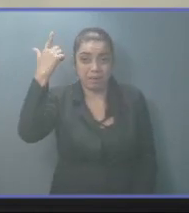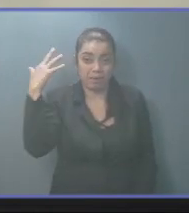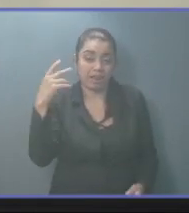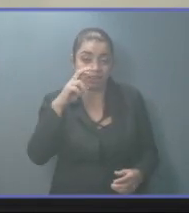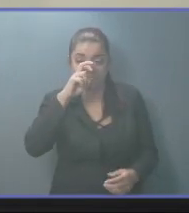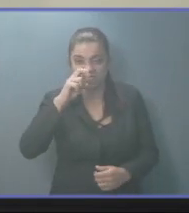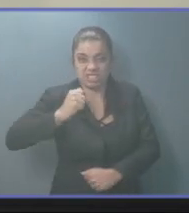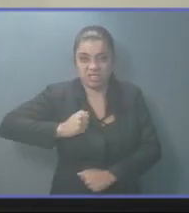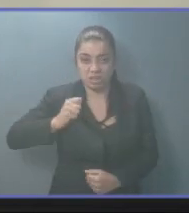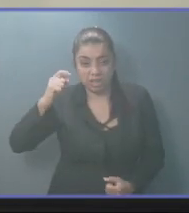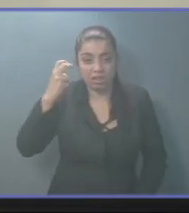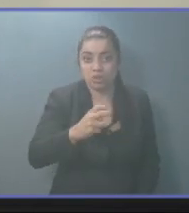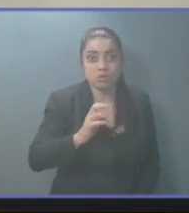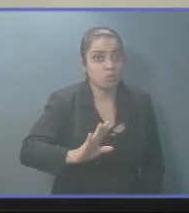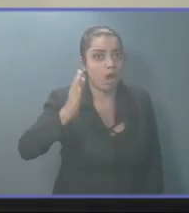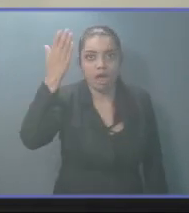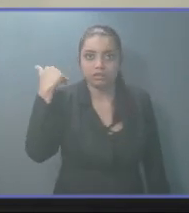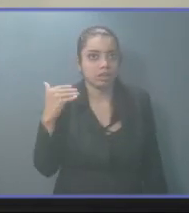dictadura